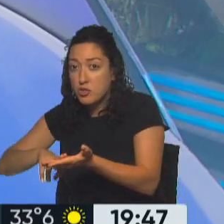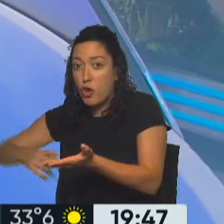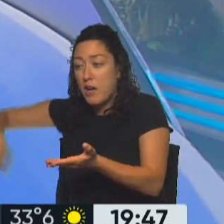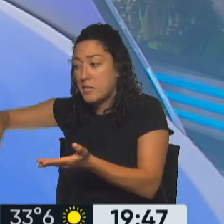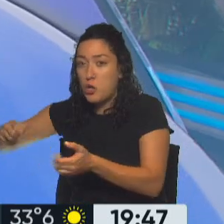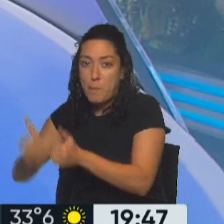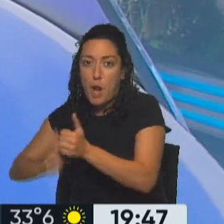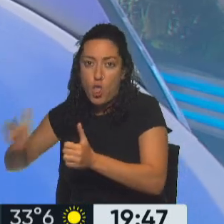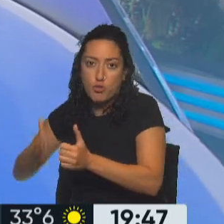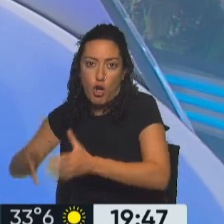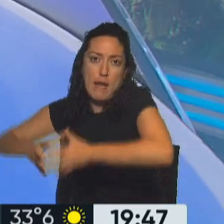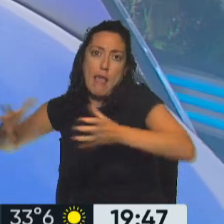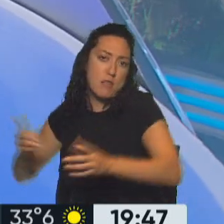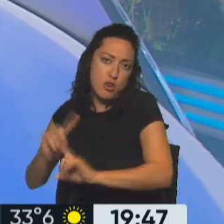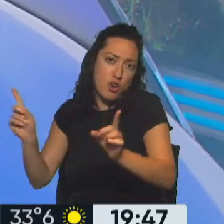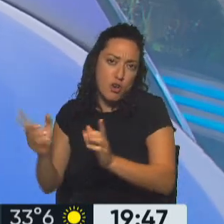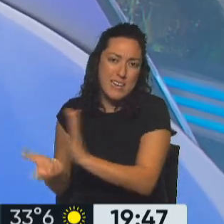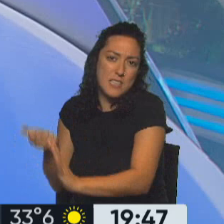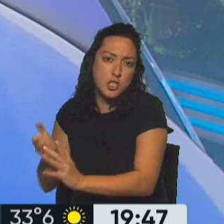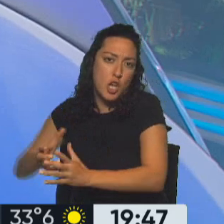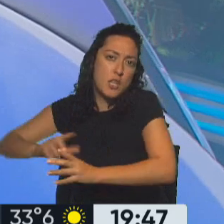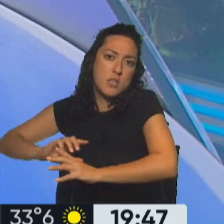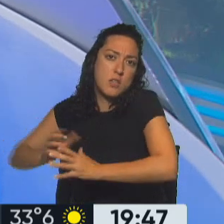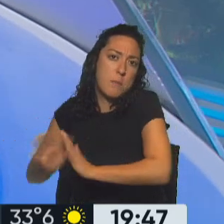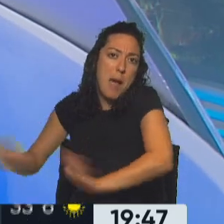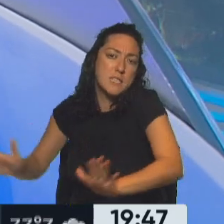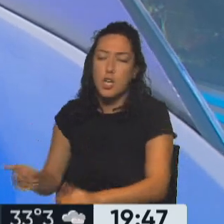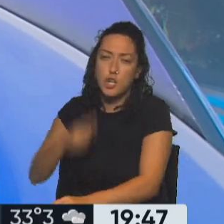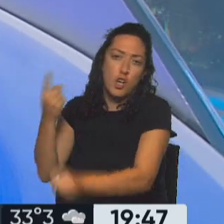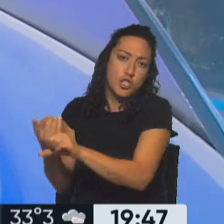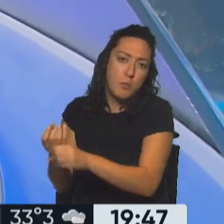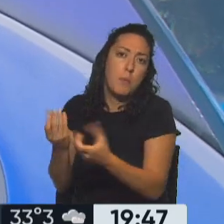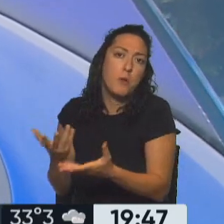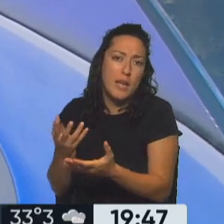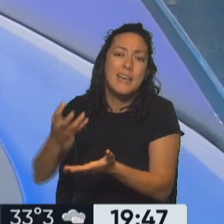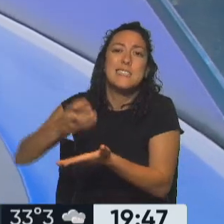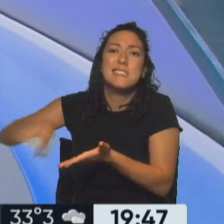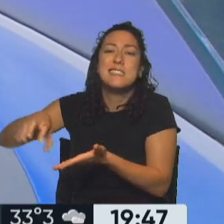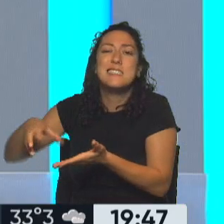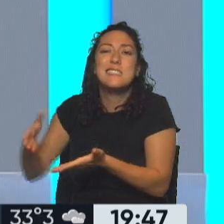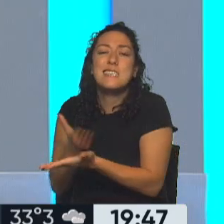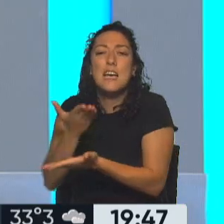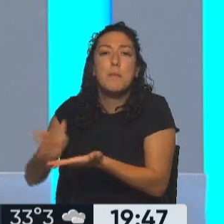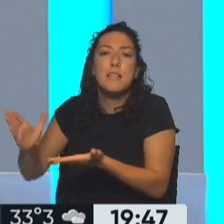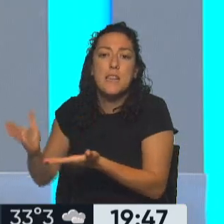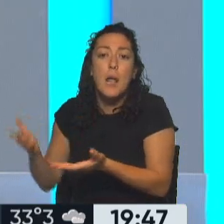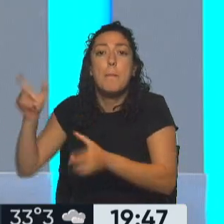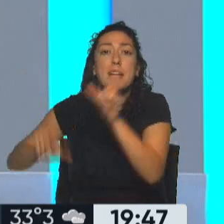los grandes productores Y por qué no puede sacarle las retenciones a los grandes productores y hay que segmentar las retenciones el que más tiene más